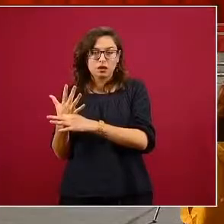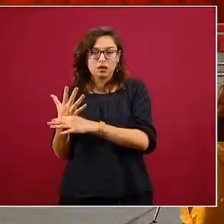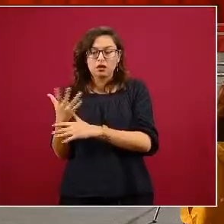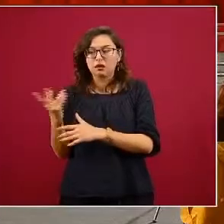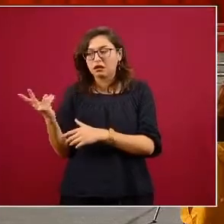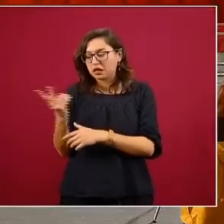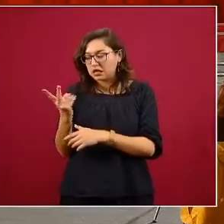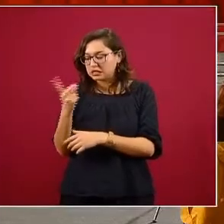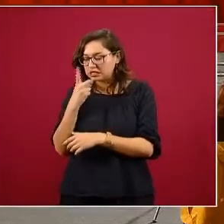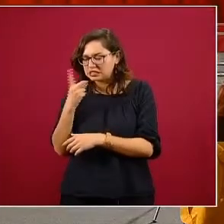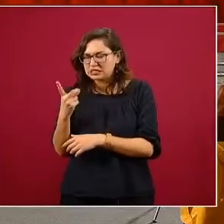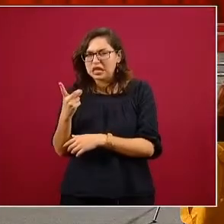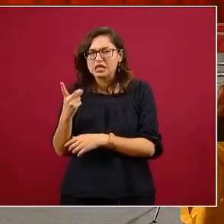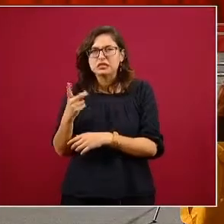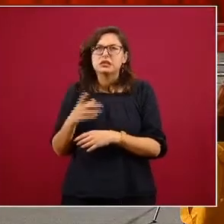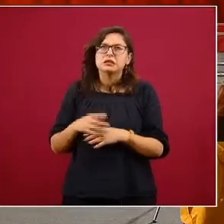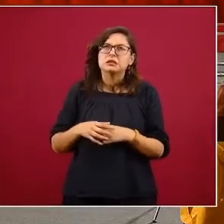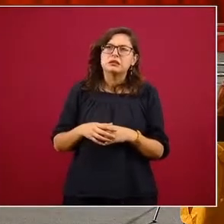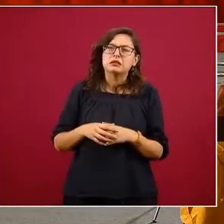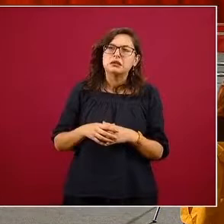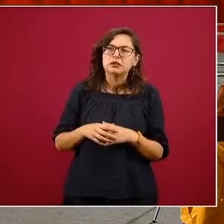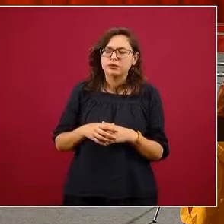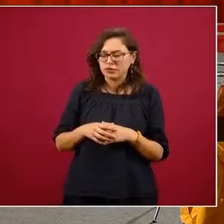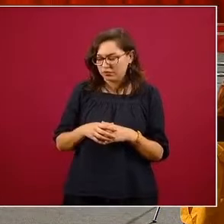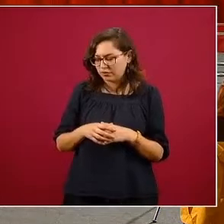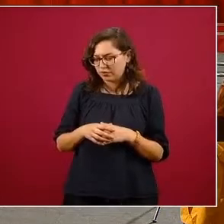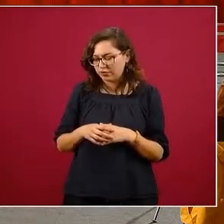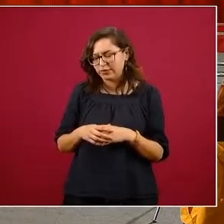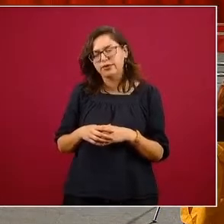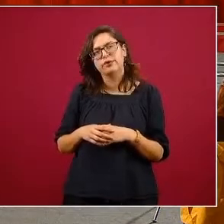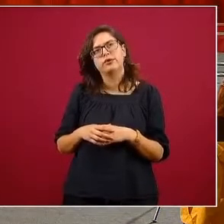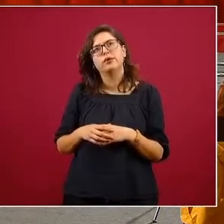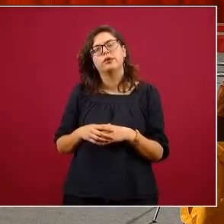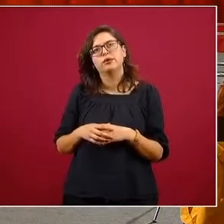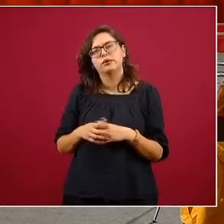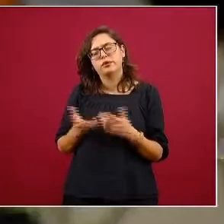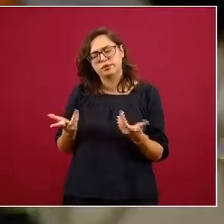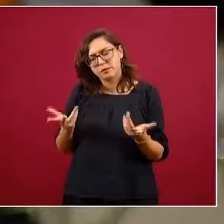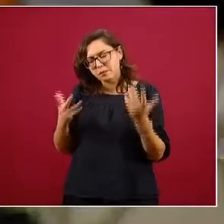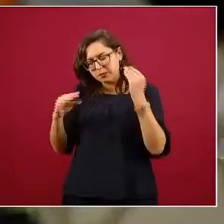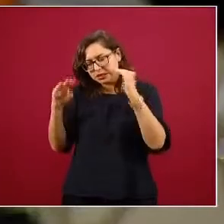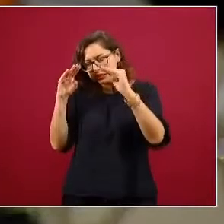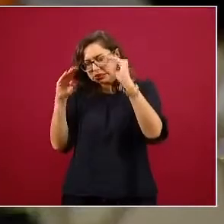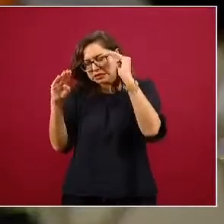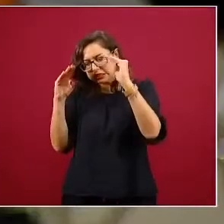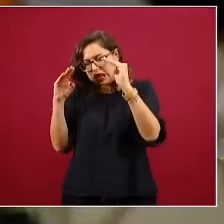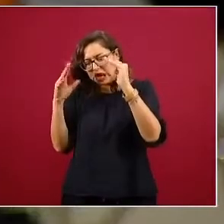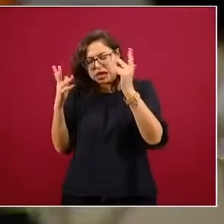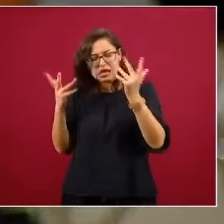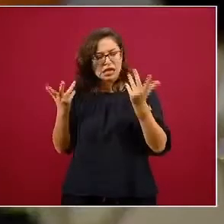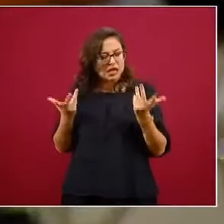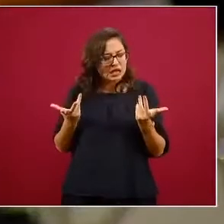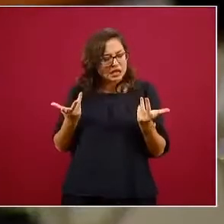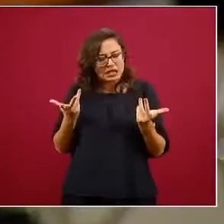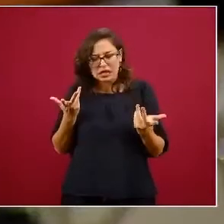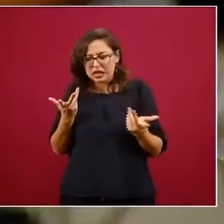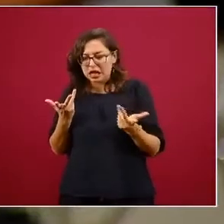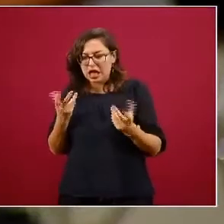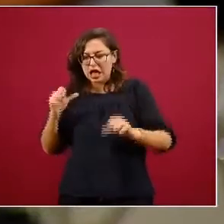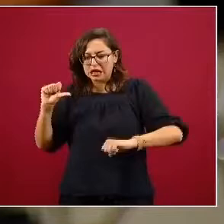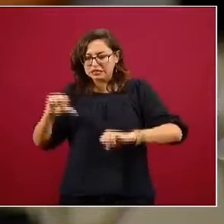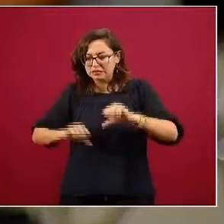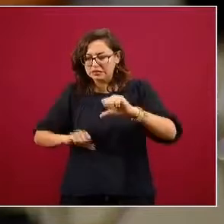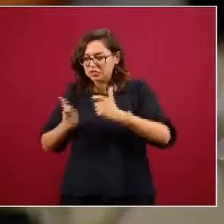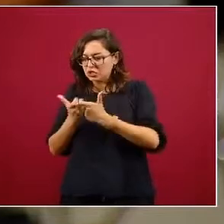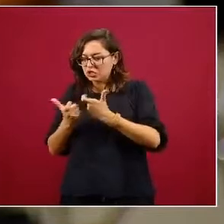es imposible pensar en una reactivación económica si no se logra o si no podemos controlar la